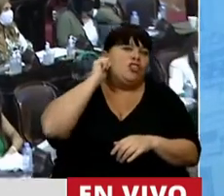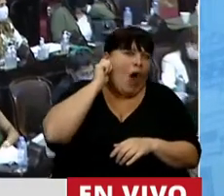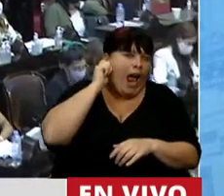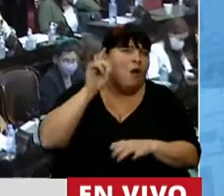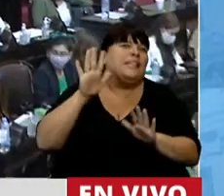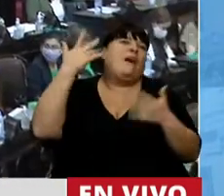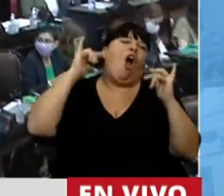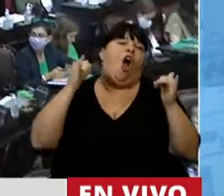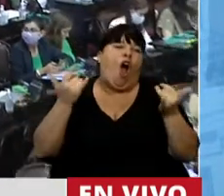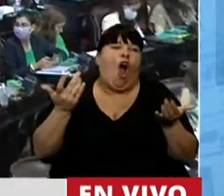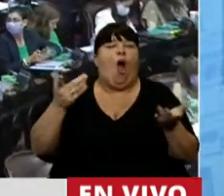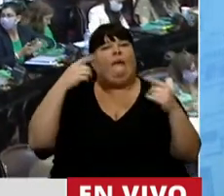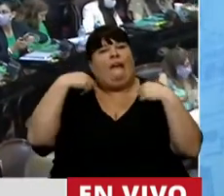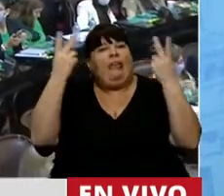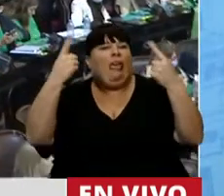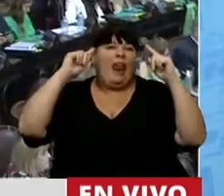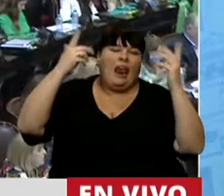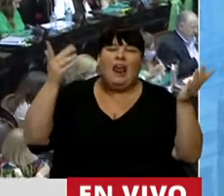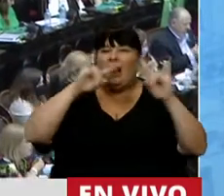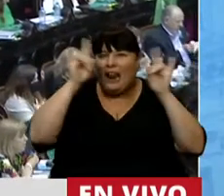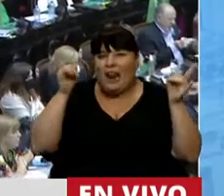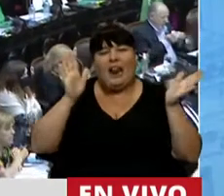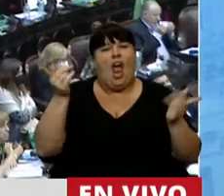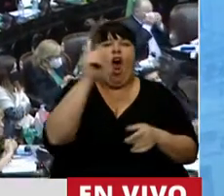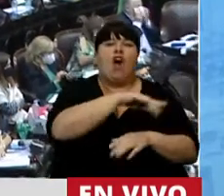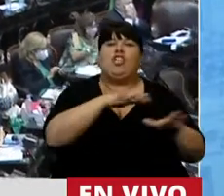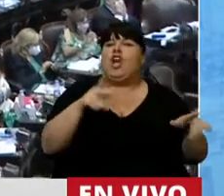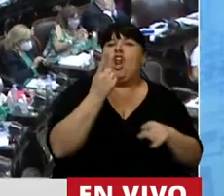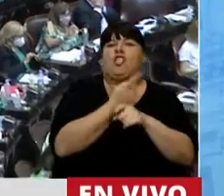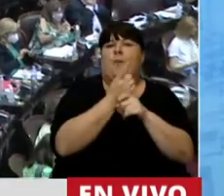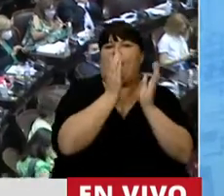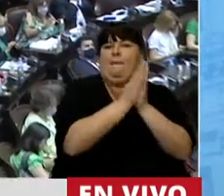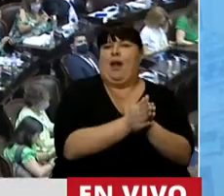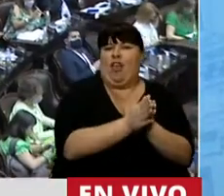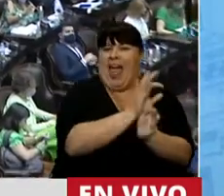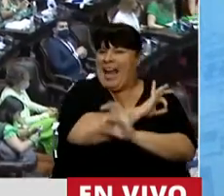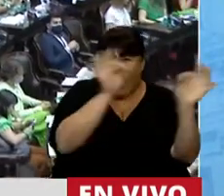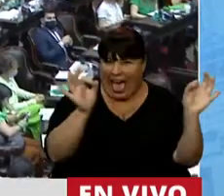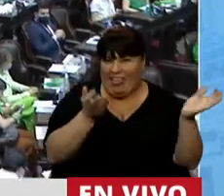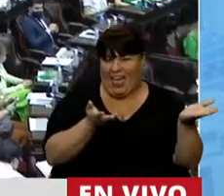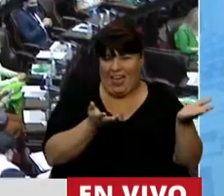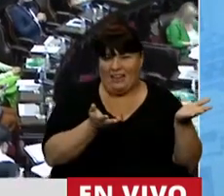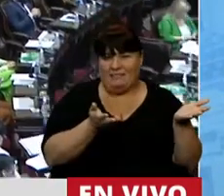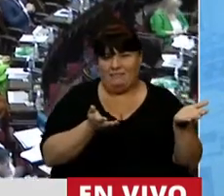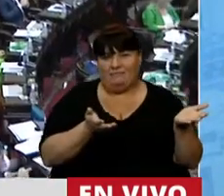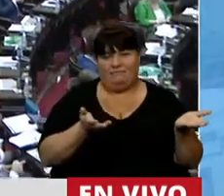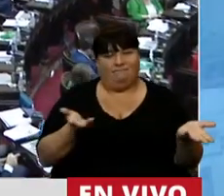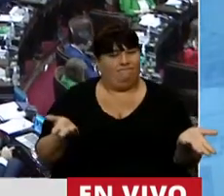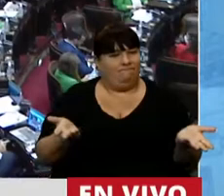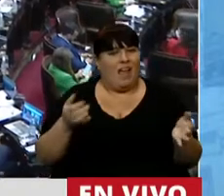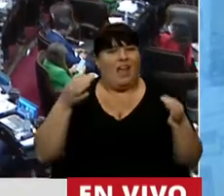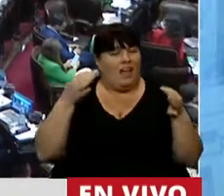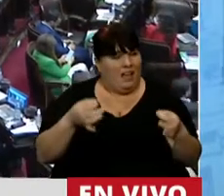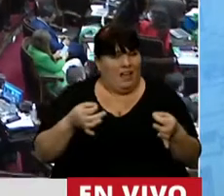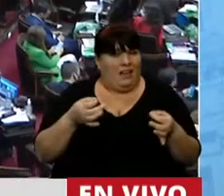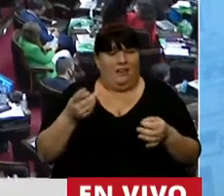porque eran jóvenes irreverentes y chicos a los que no se les perdona una? Y en